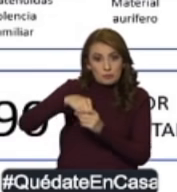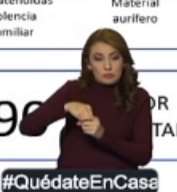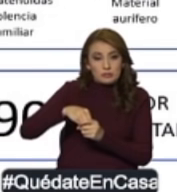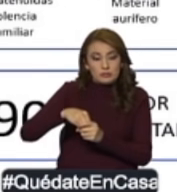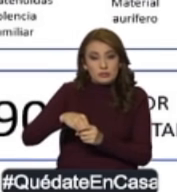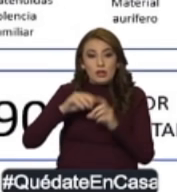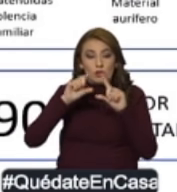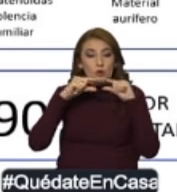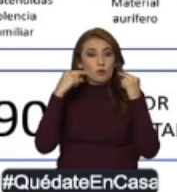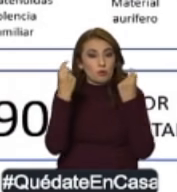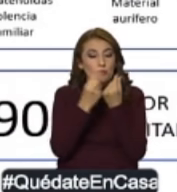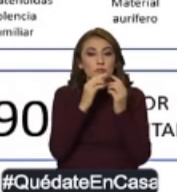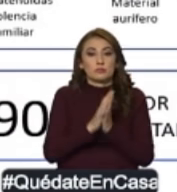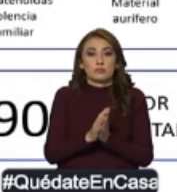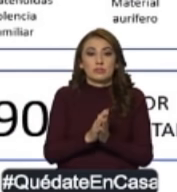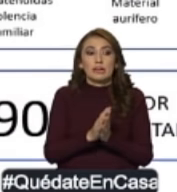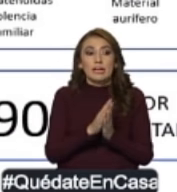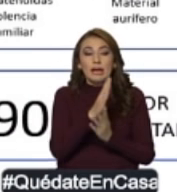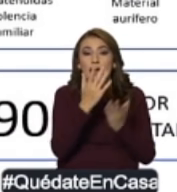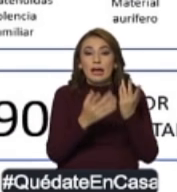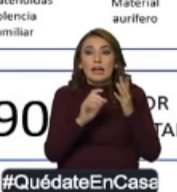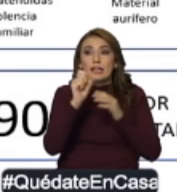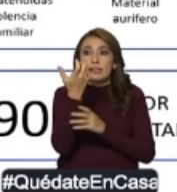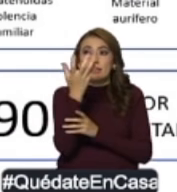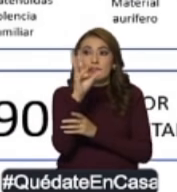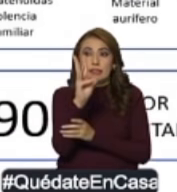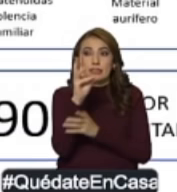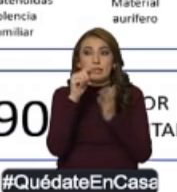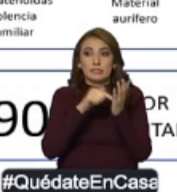vulnerables. Han sido también